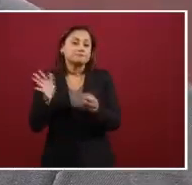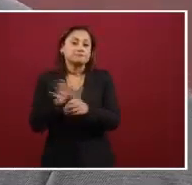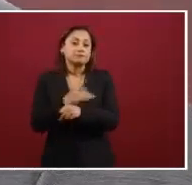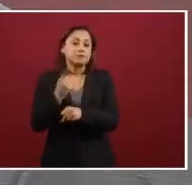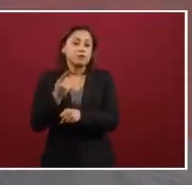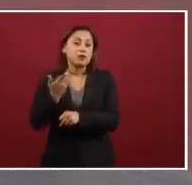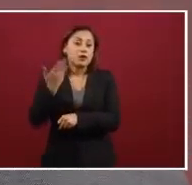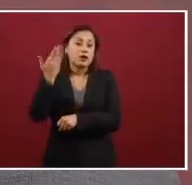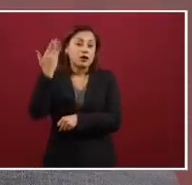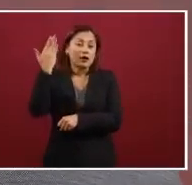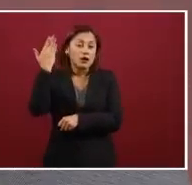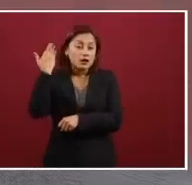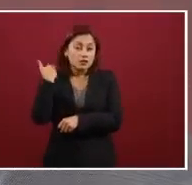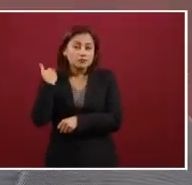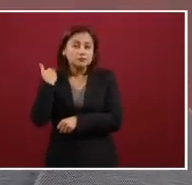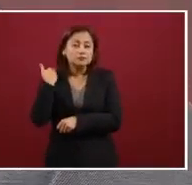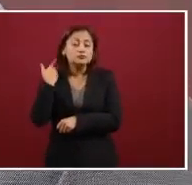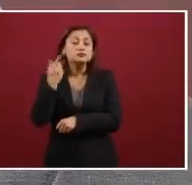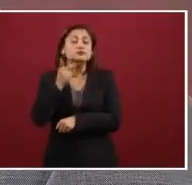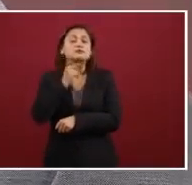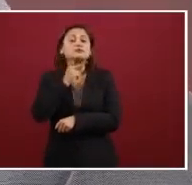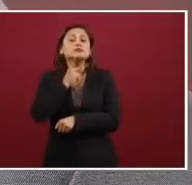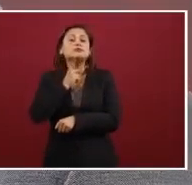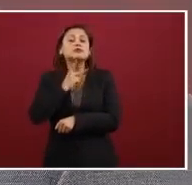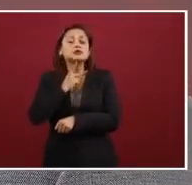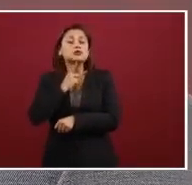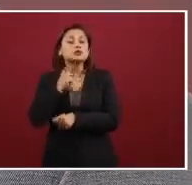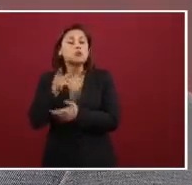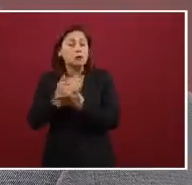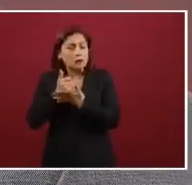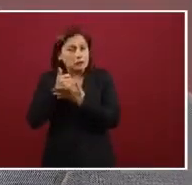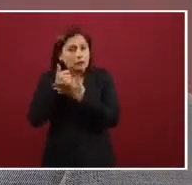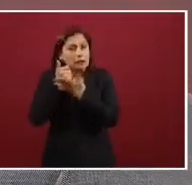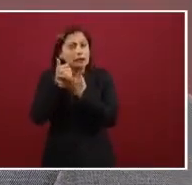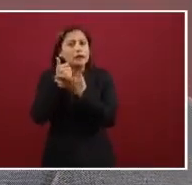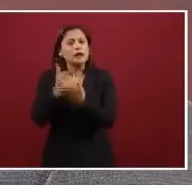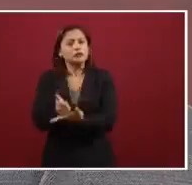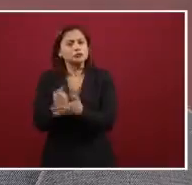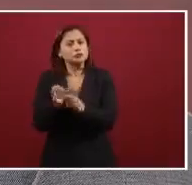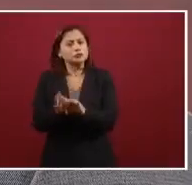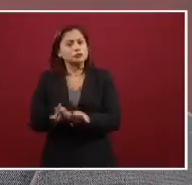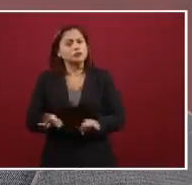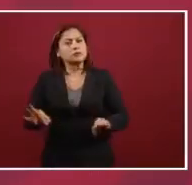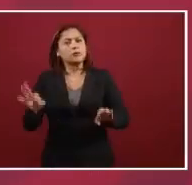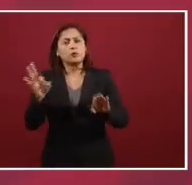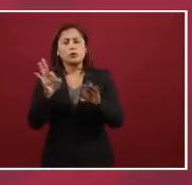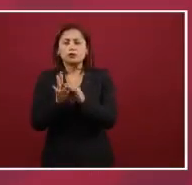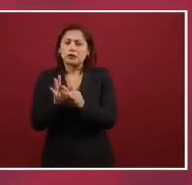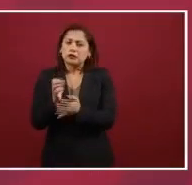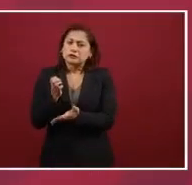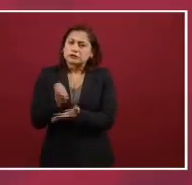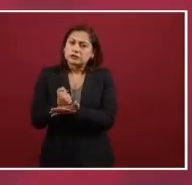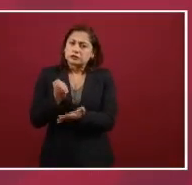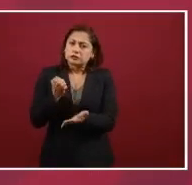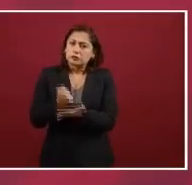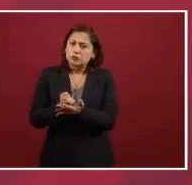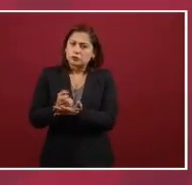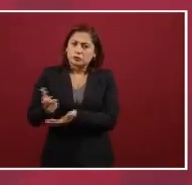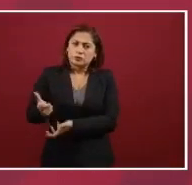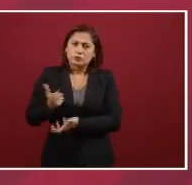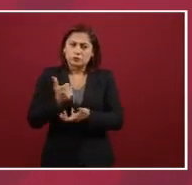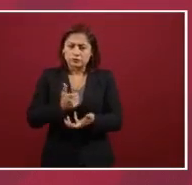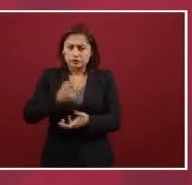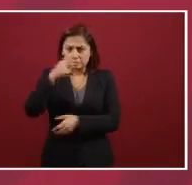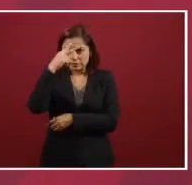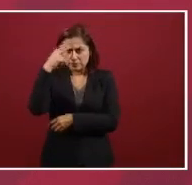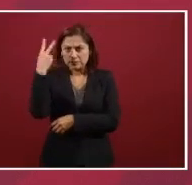el petróleo fue un aporte fundamental al presupuesto, llegó a ser hasta